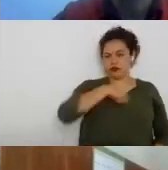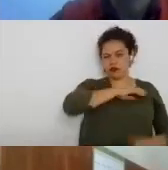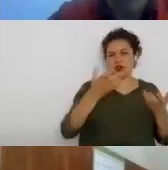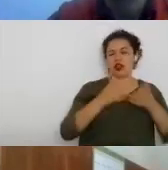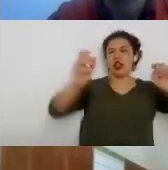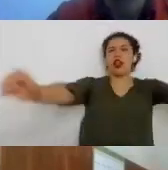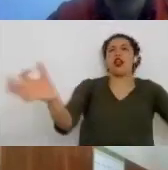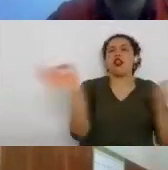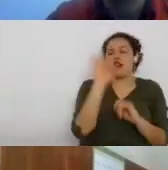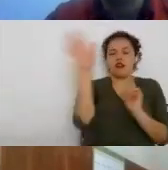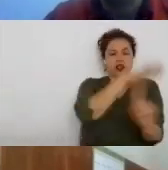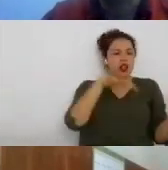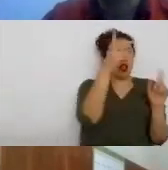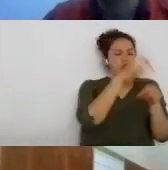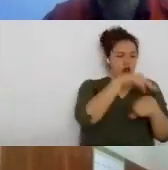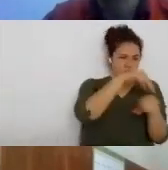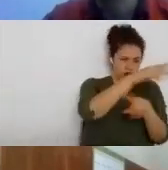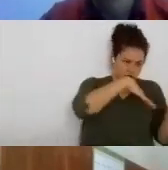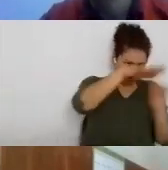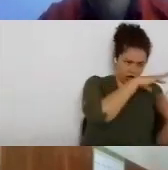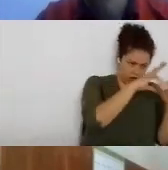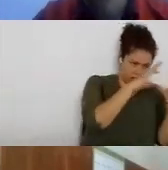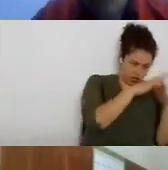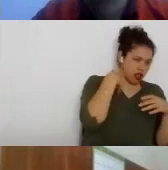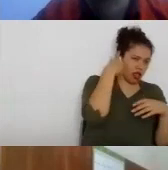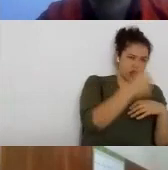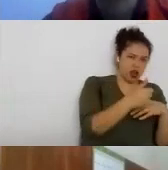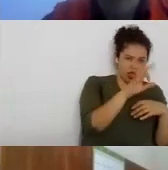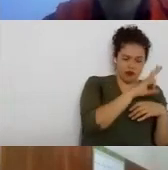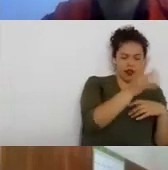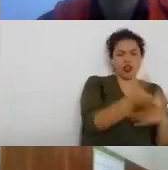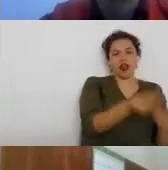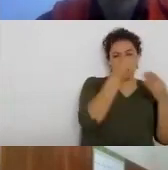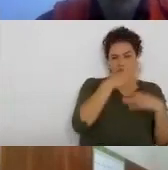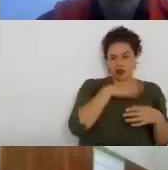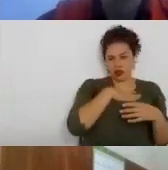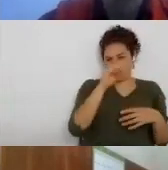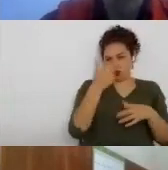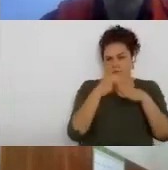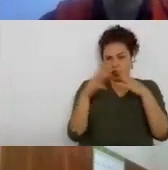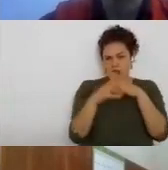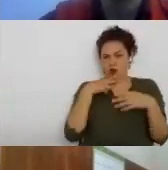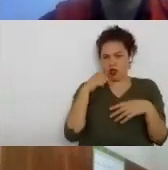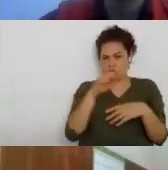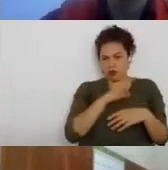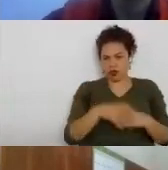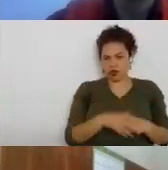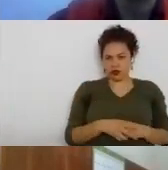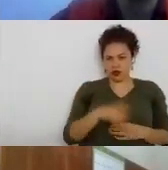exponerle la situación a nuestro doctor y a lo mejor él ya nos hubiese dado pauta, utilizado otro tipo de material.